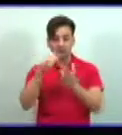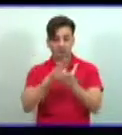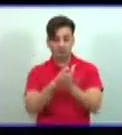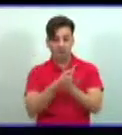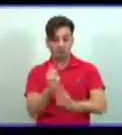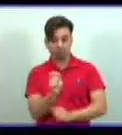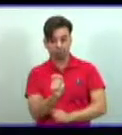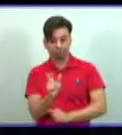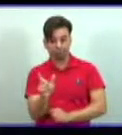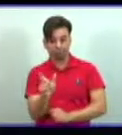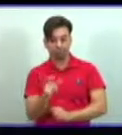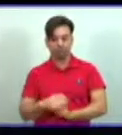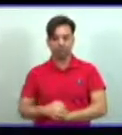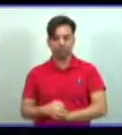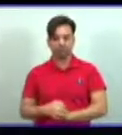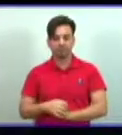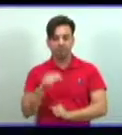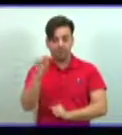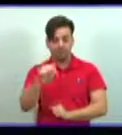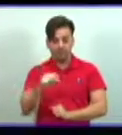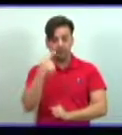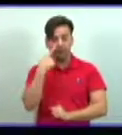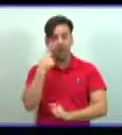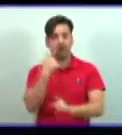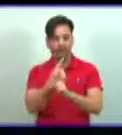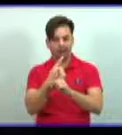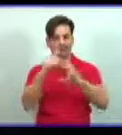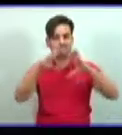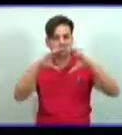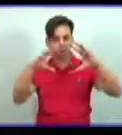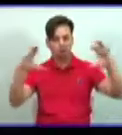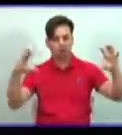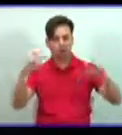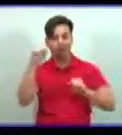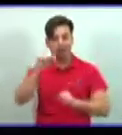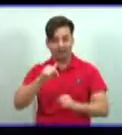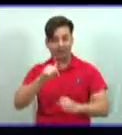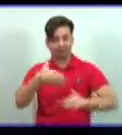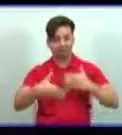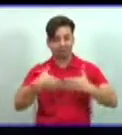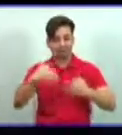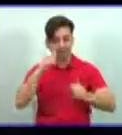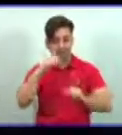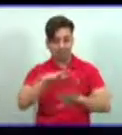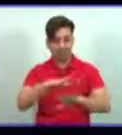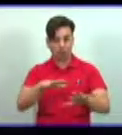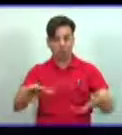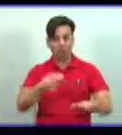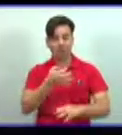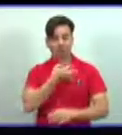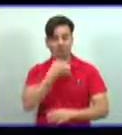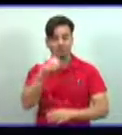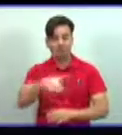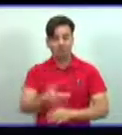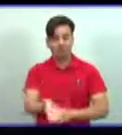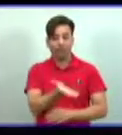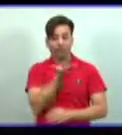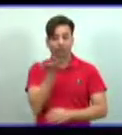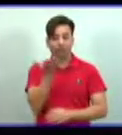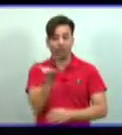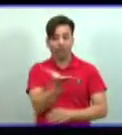la troposfera se encuentran las nubes, y en esta capa se producen la mayoría de fenómenos meteorológicos como el viento, la lluvia o la